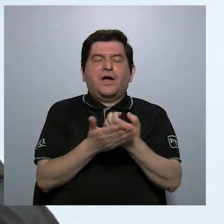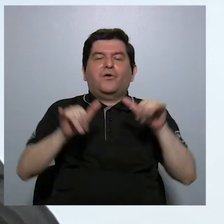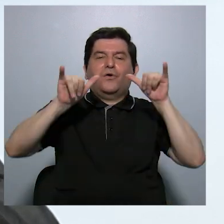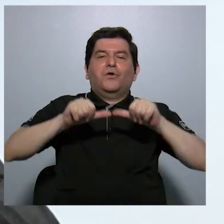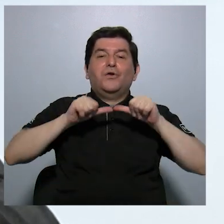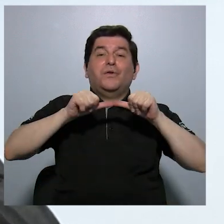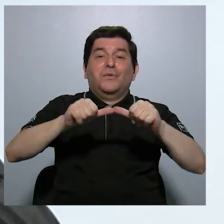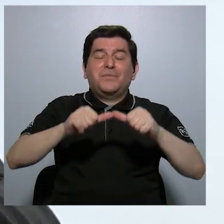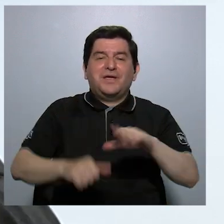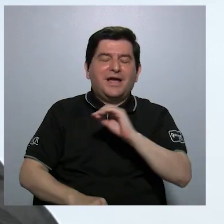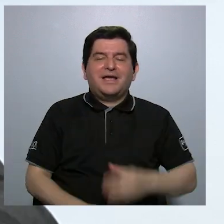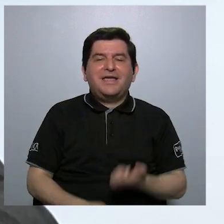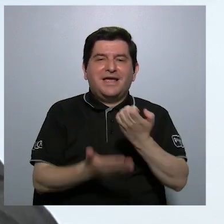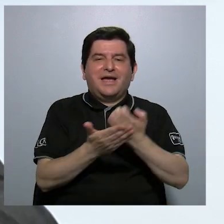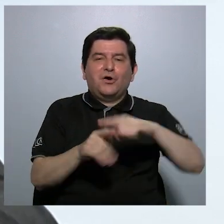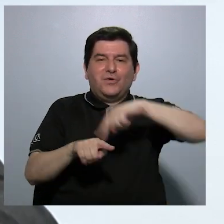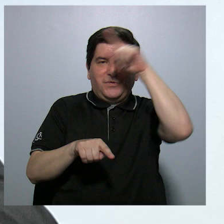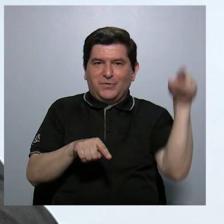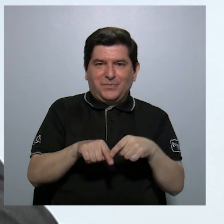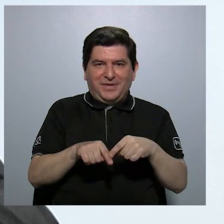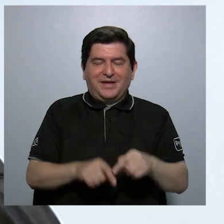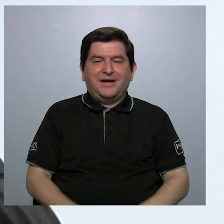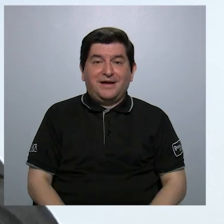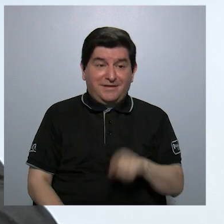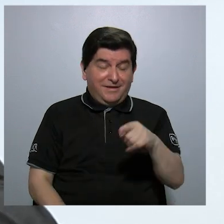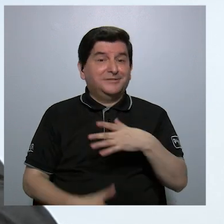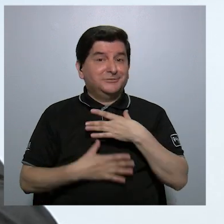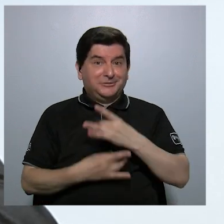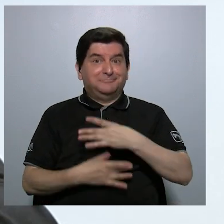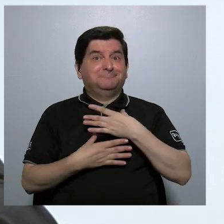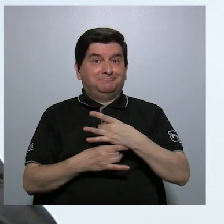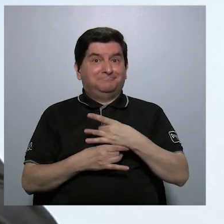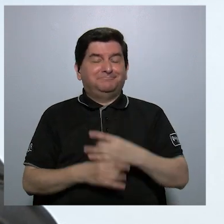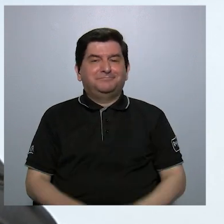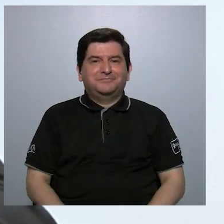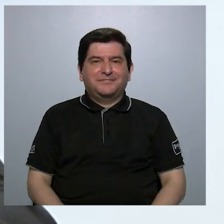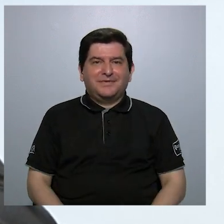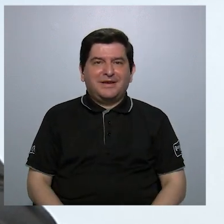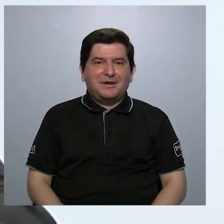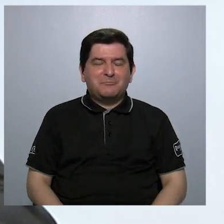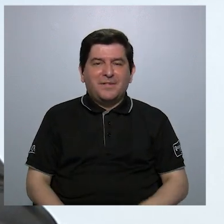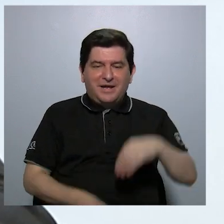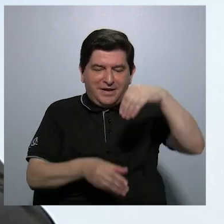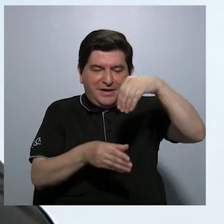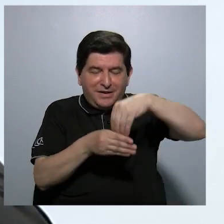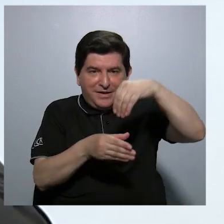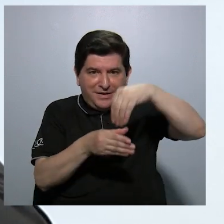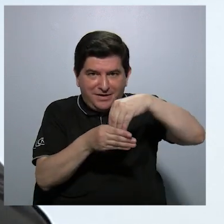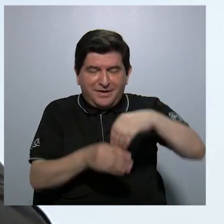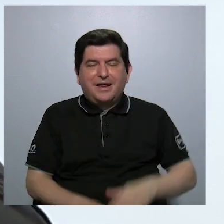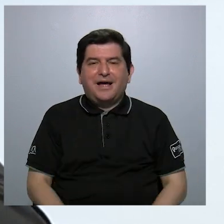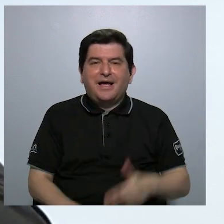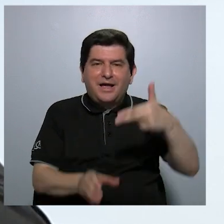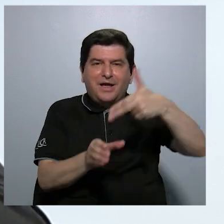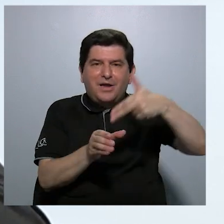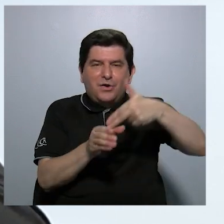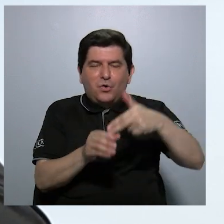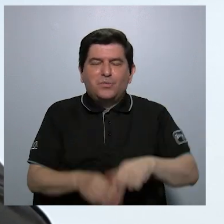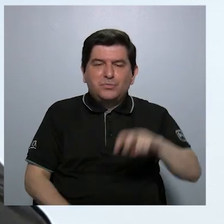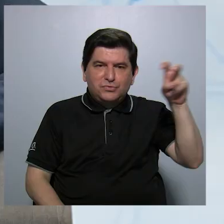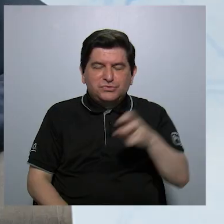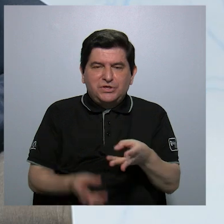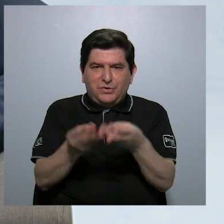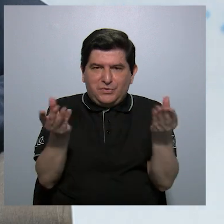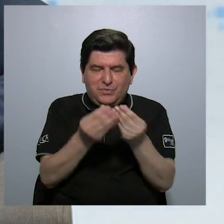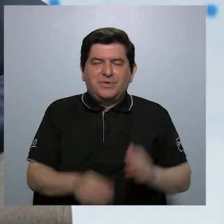economía sostenible y economía circular, que es muy llamativo para la generación de estos combustibles para el transporte.